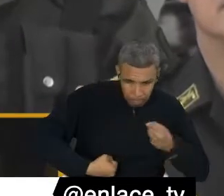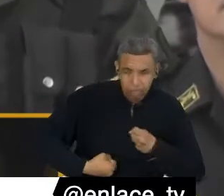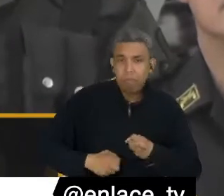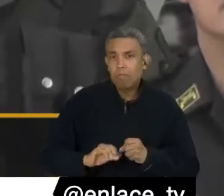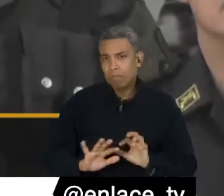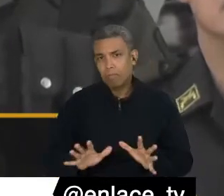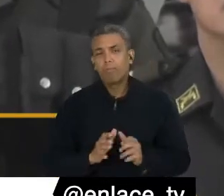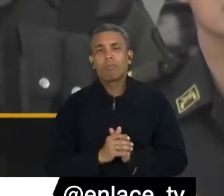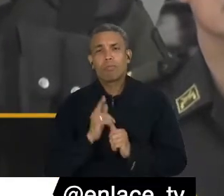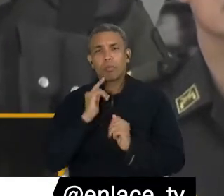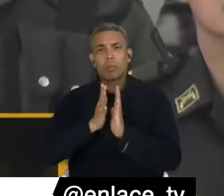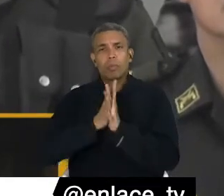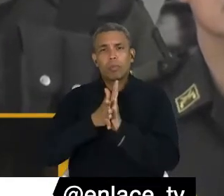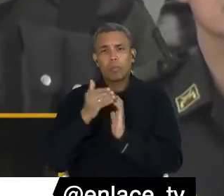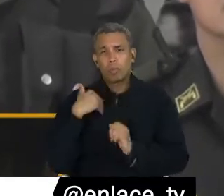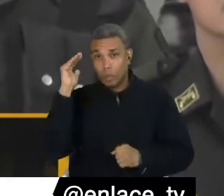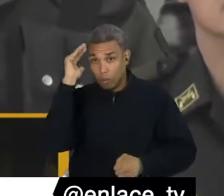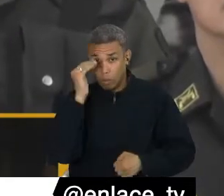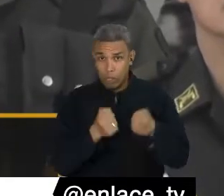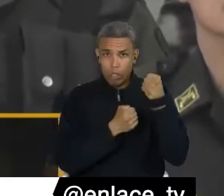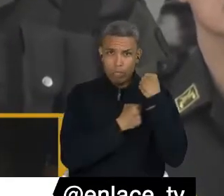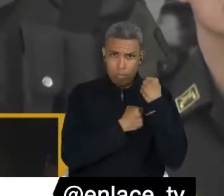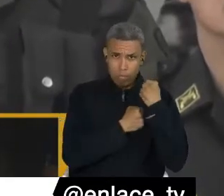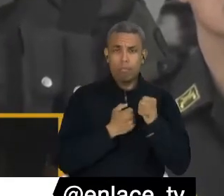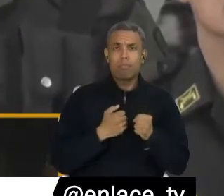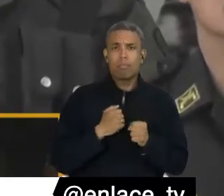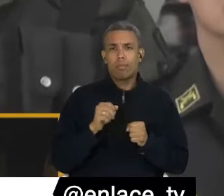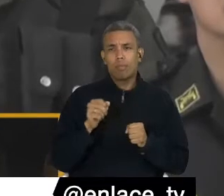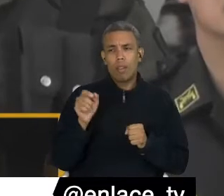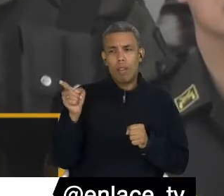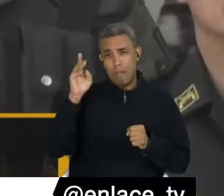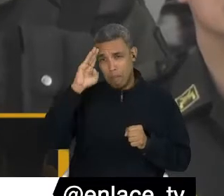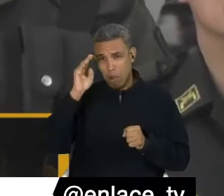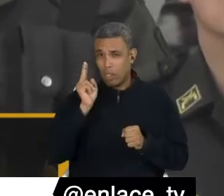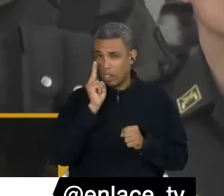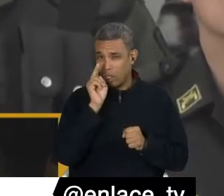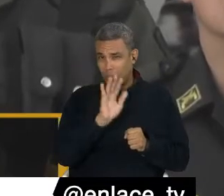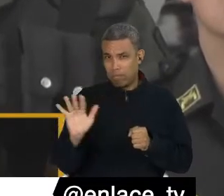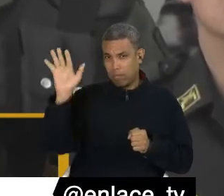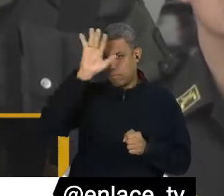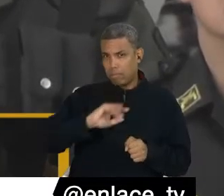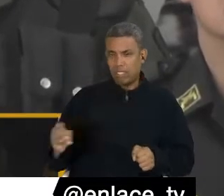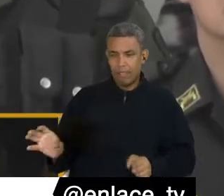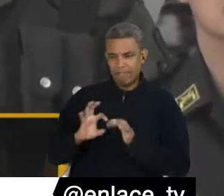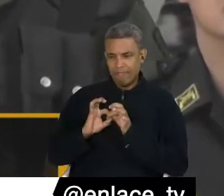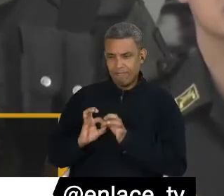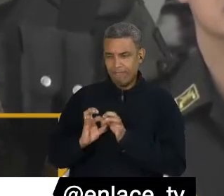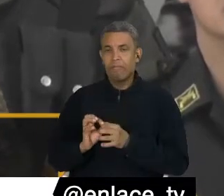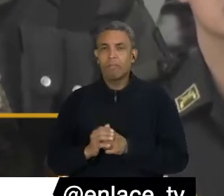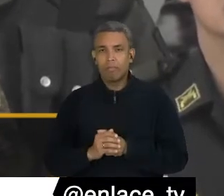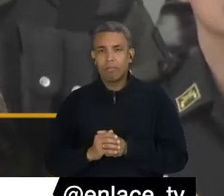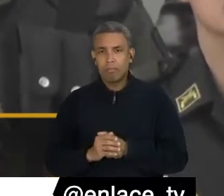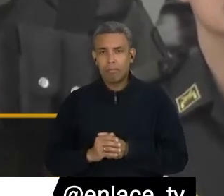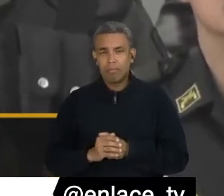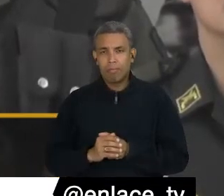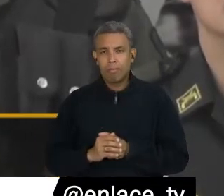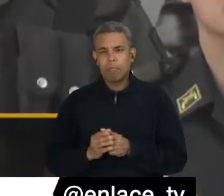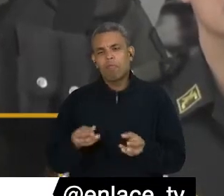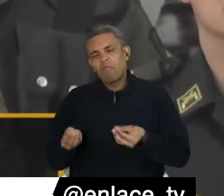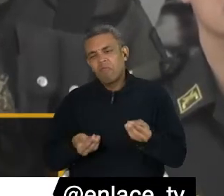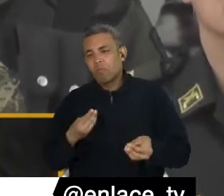Ejército Nacional con la Fuerza Aérea Colombiana y coordinada con nuestra Policía Nacional, con el propósito